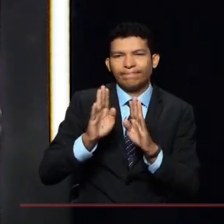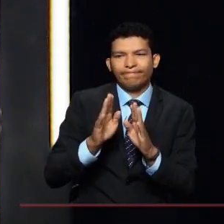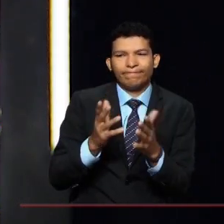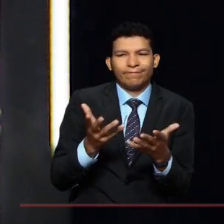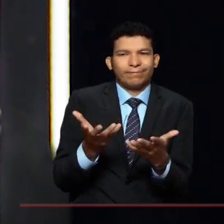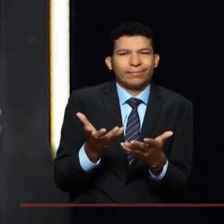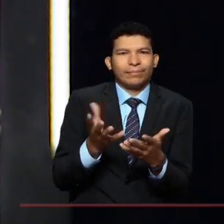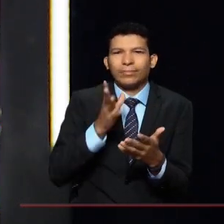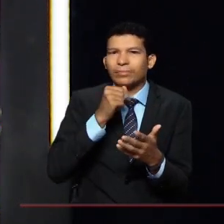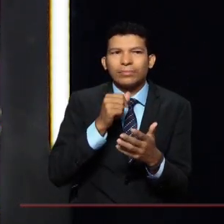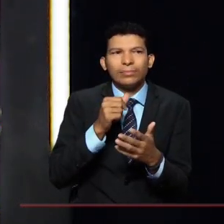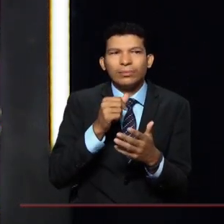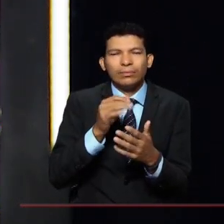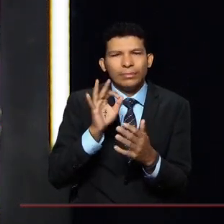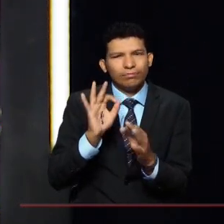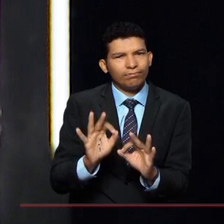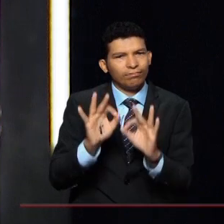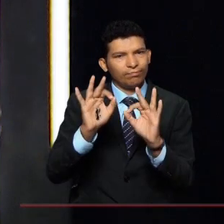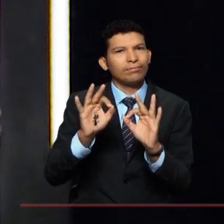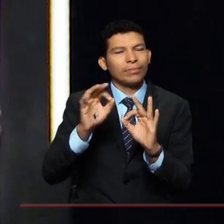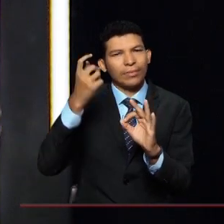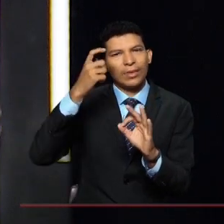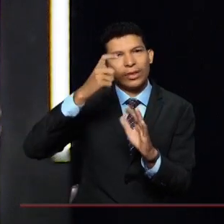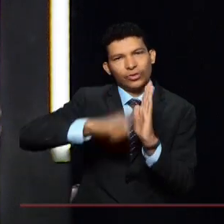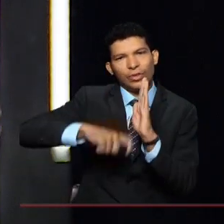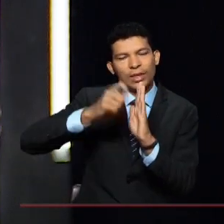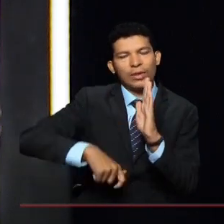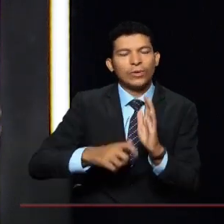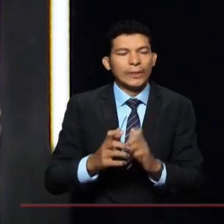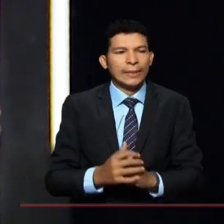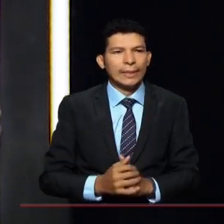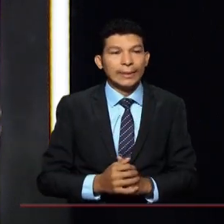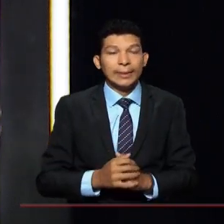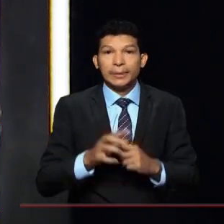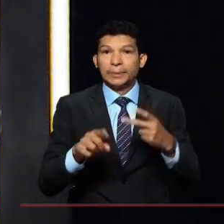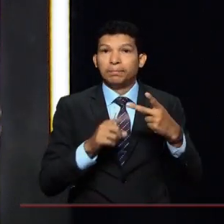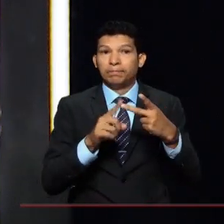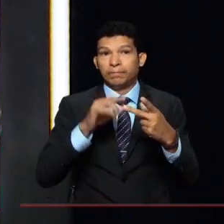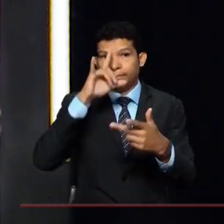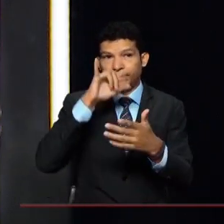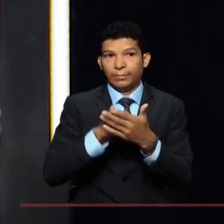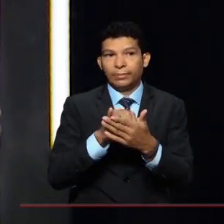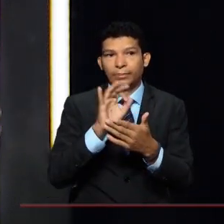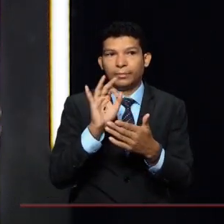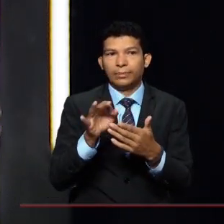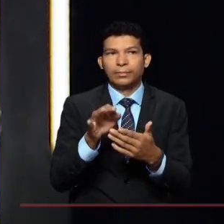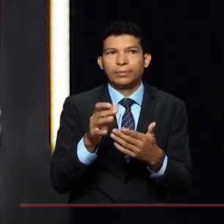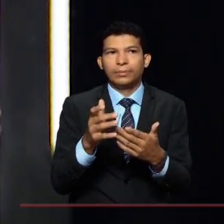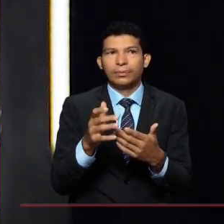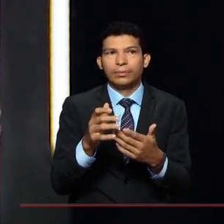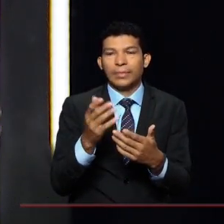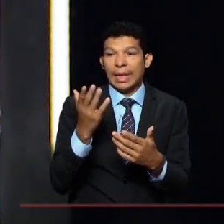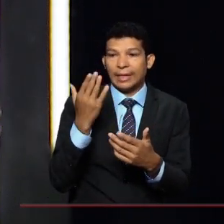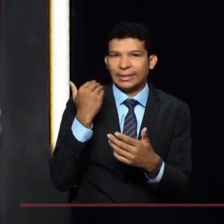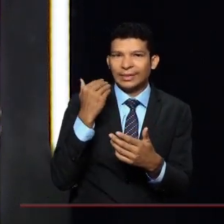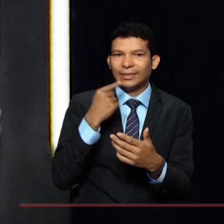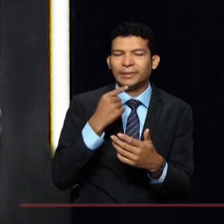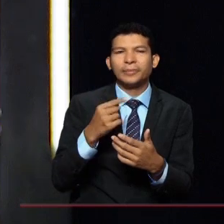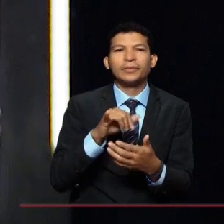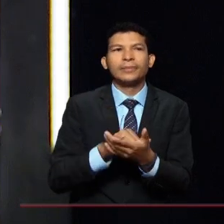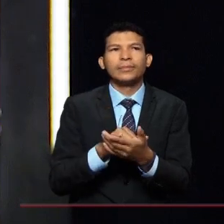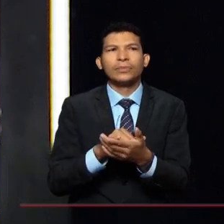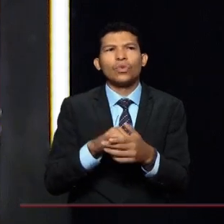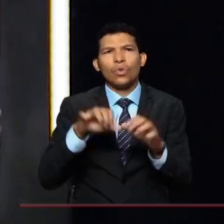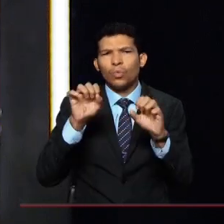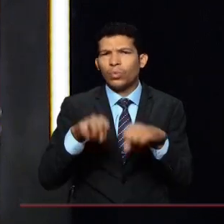poco a Roberto Ortiz. Ese es un primer aspecto. Y un segundo aspecto es que creo, como lo decía Tomás hace algunos momentos, que se